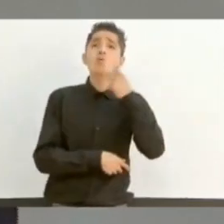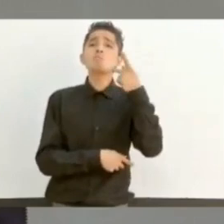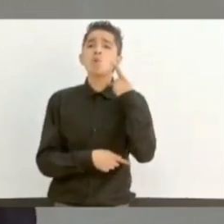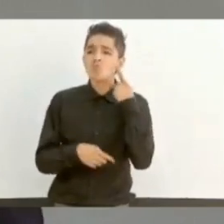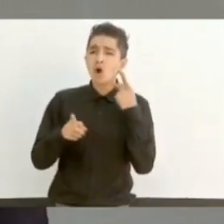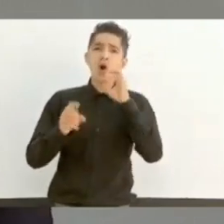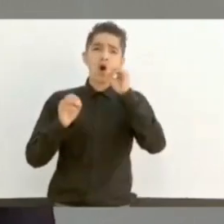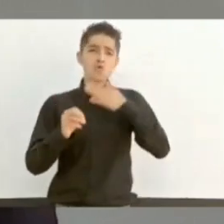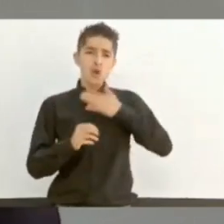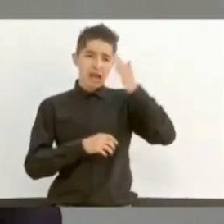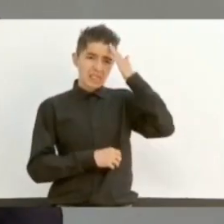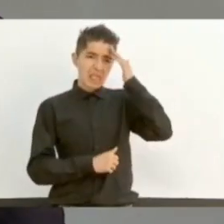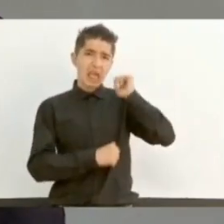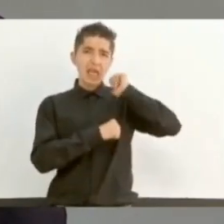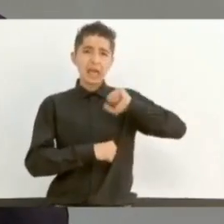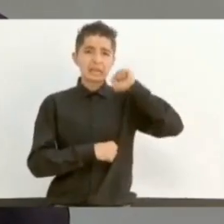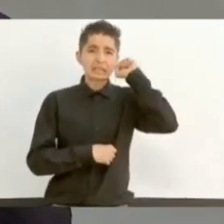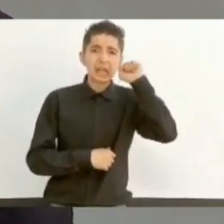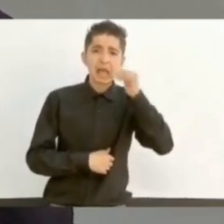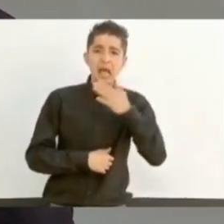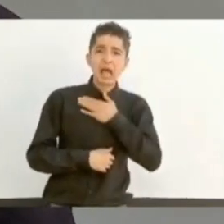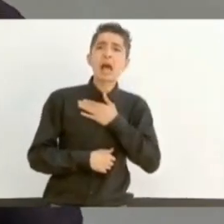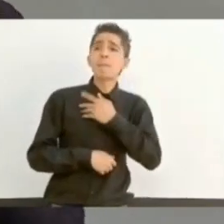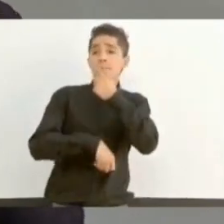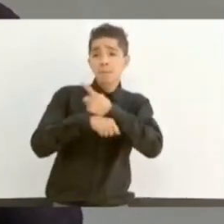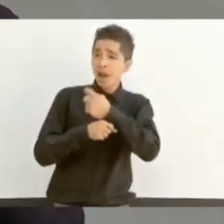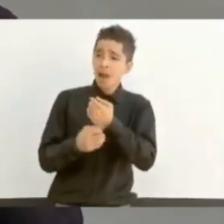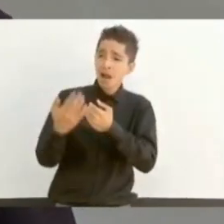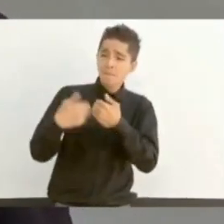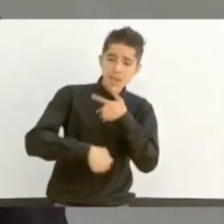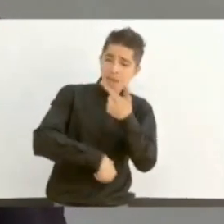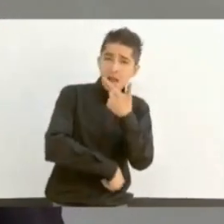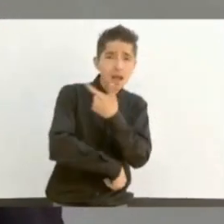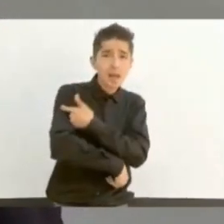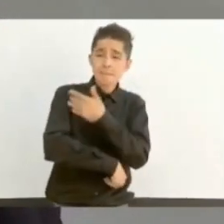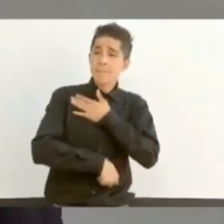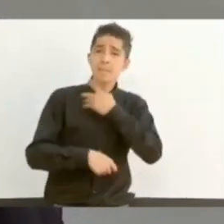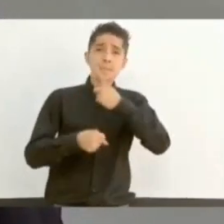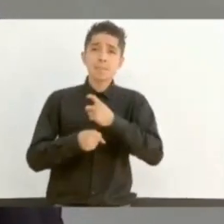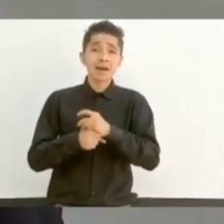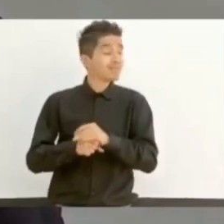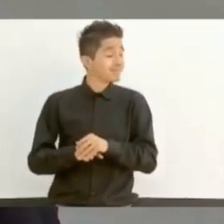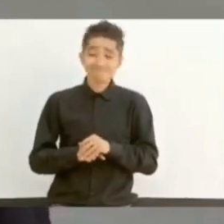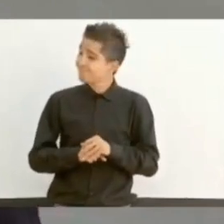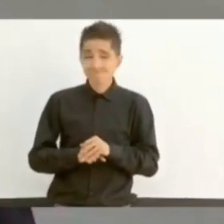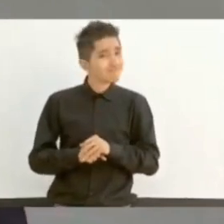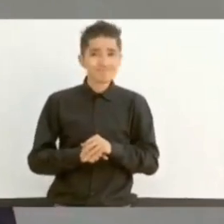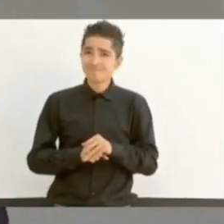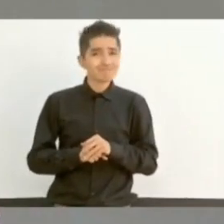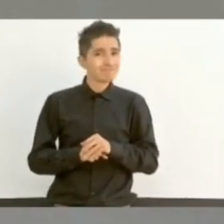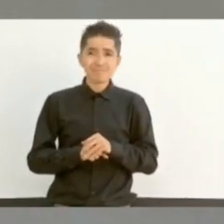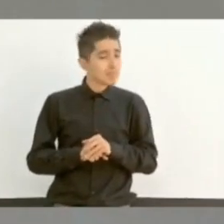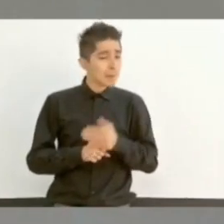soy líder sindical y a mí me corresponde. Nadie se va a brincar